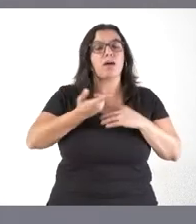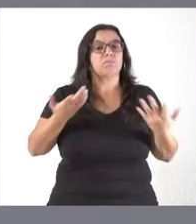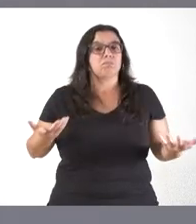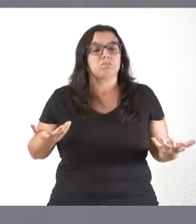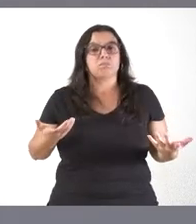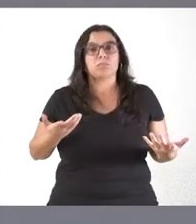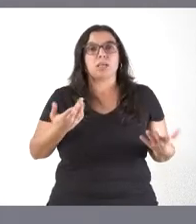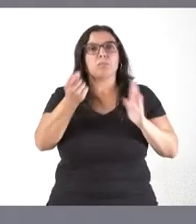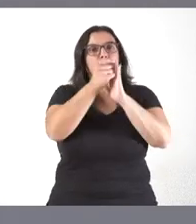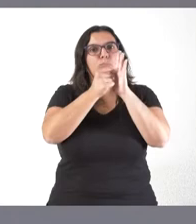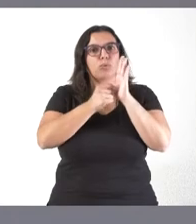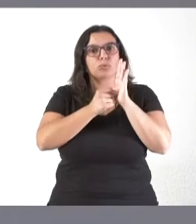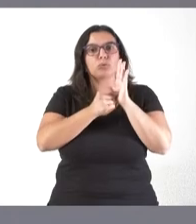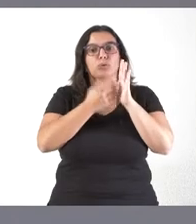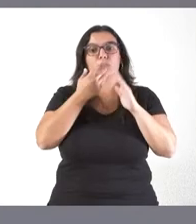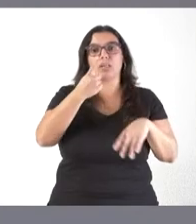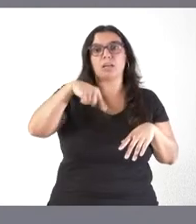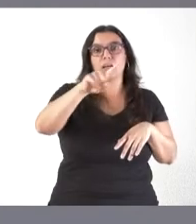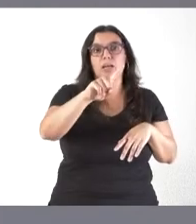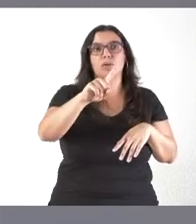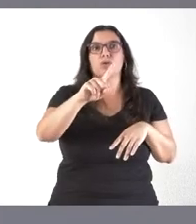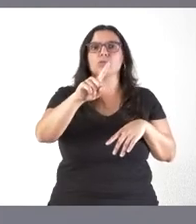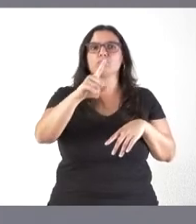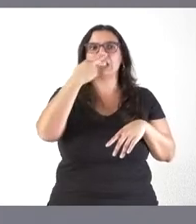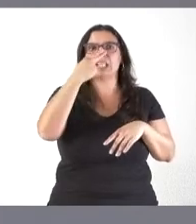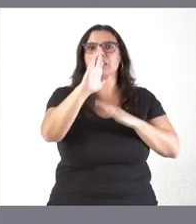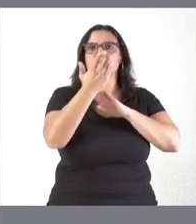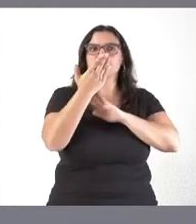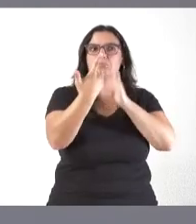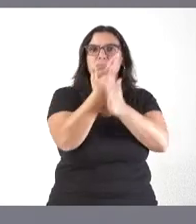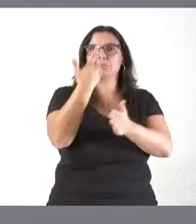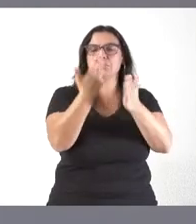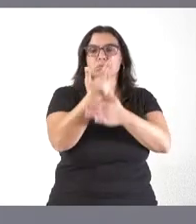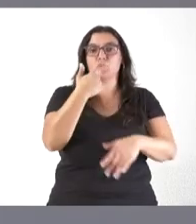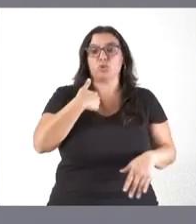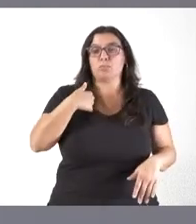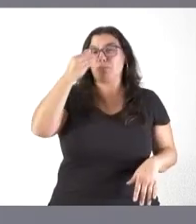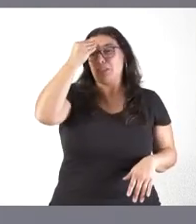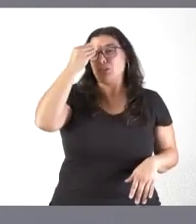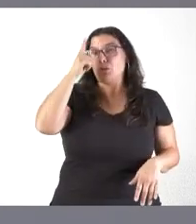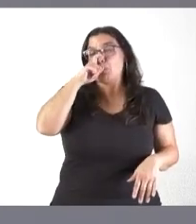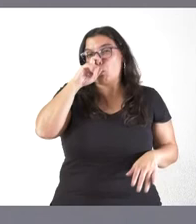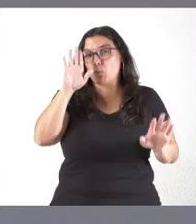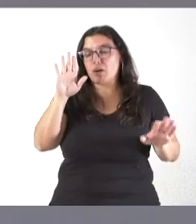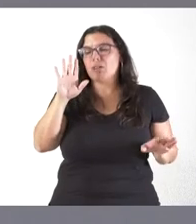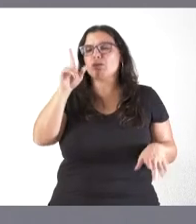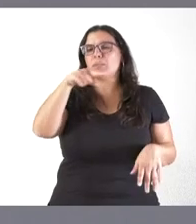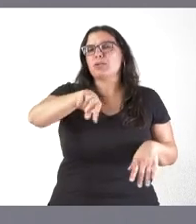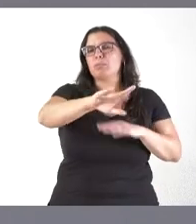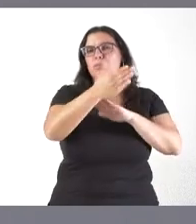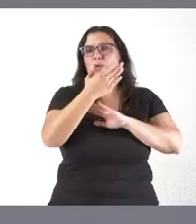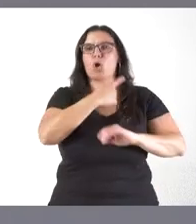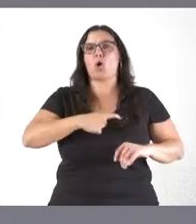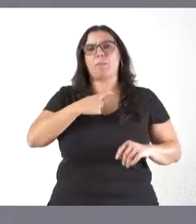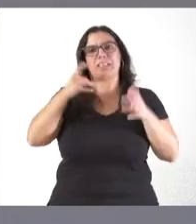puntos en donde los convocantes nos manifestaban su interés y incluso creo que recordar que recuerdo que nos plantearon crear un